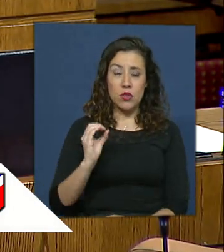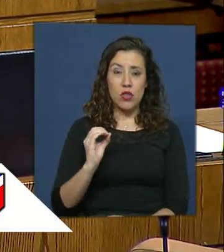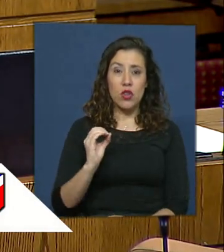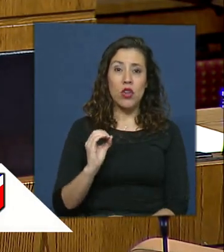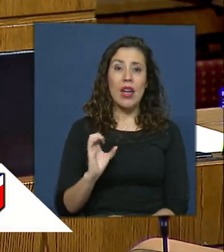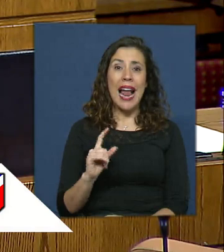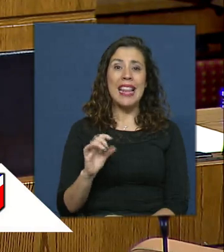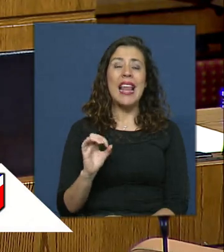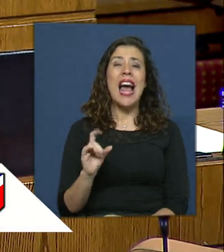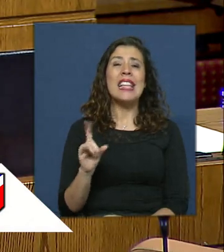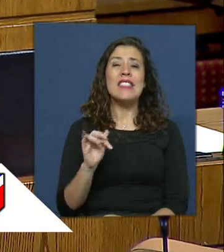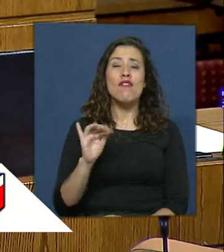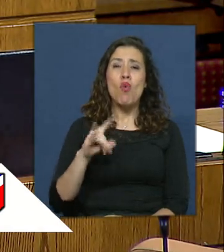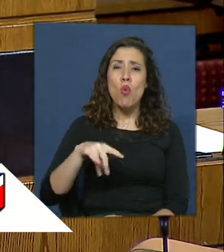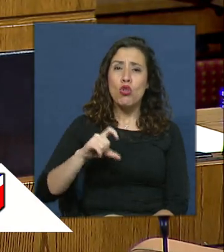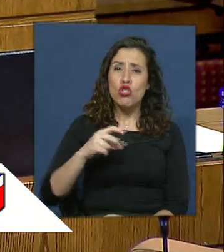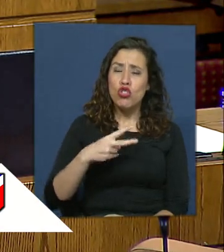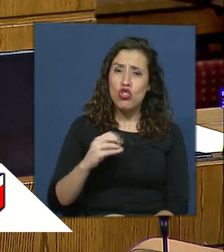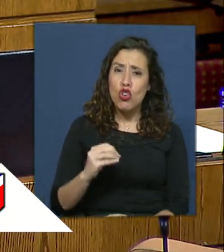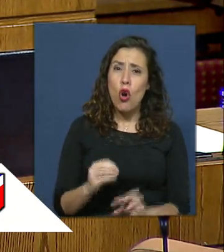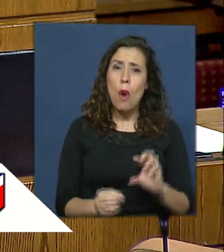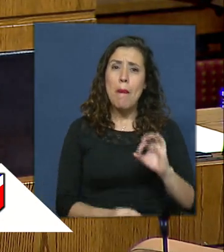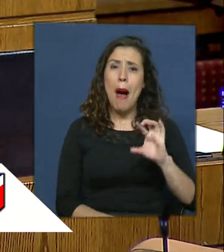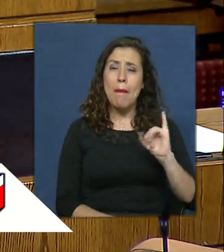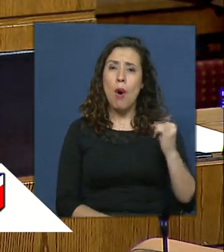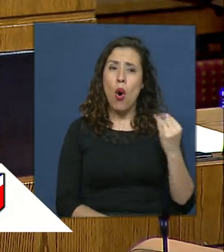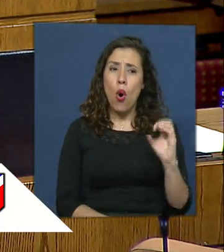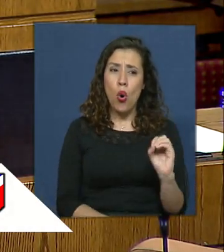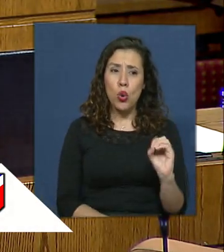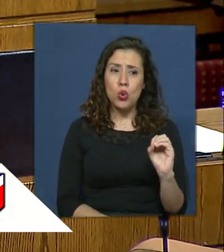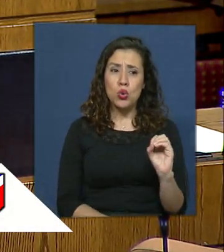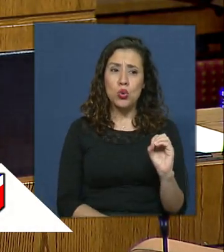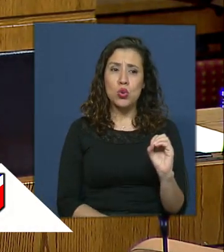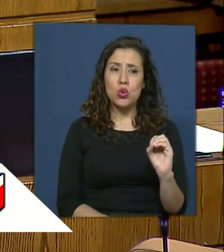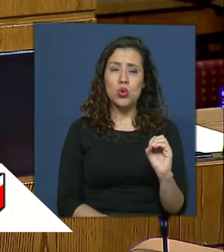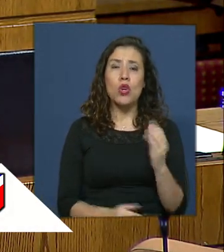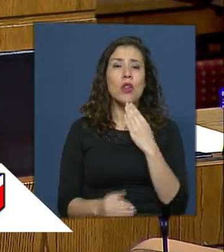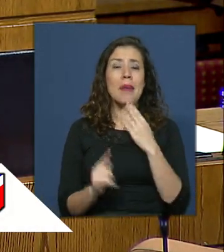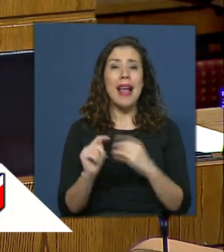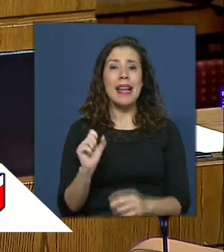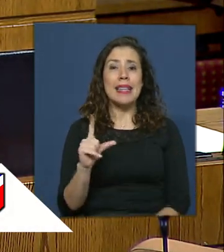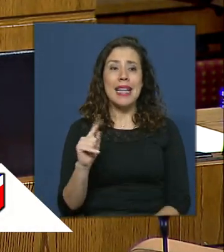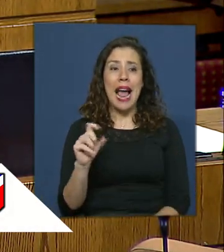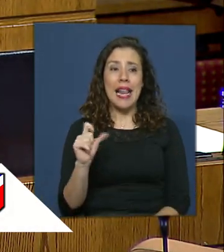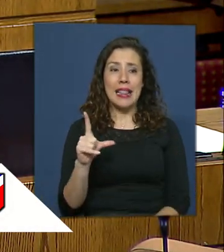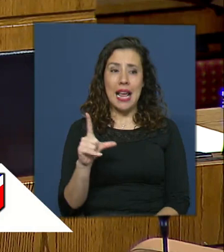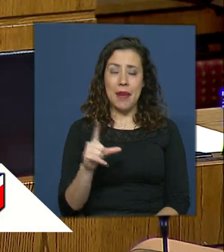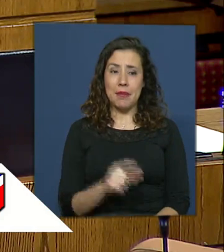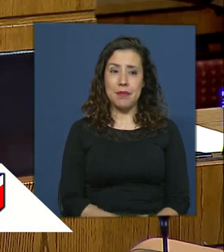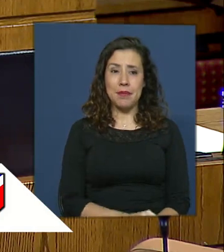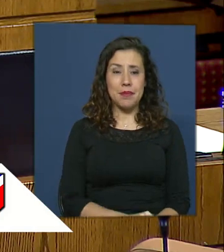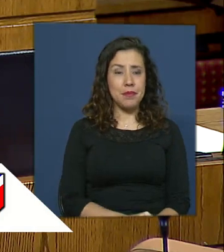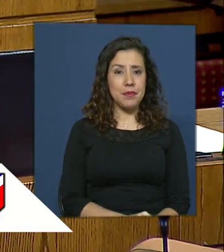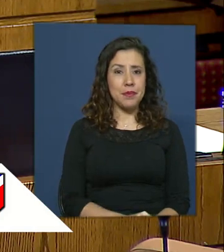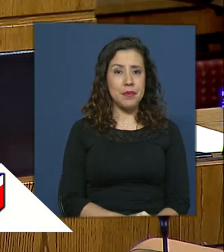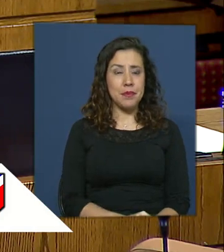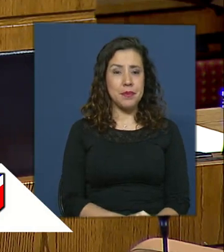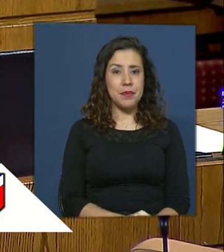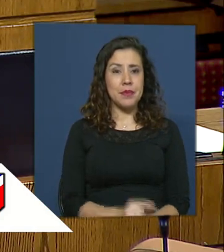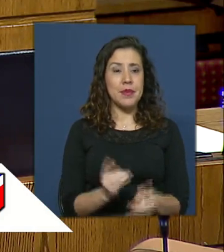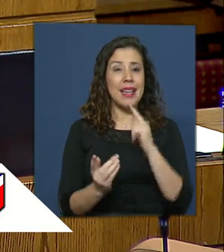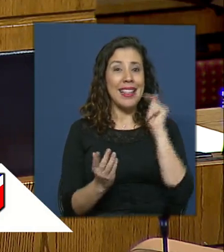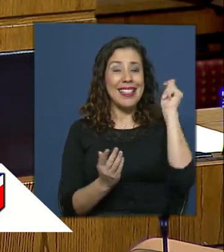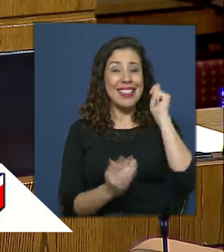caletas como Sifuncho, caletas como Paposo y la ciudad de Taltal. De acuerdo a la tesis